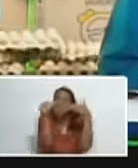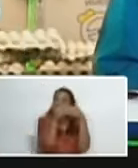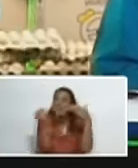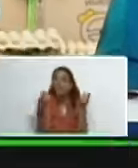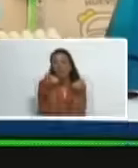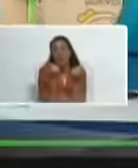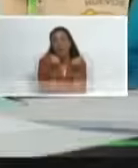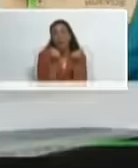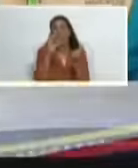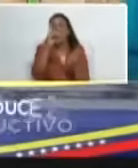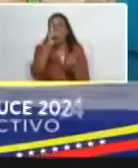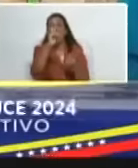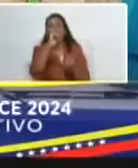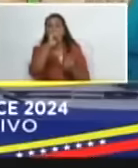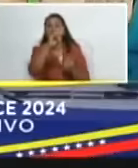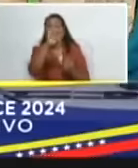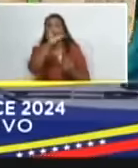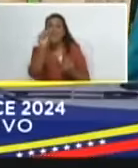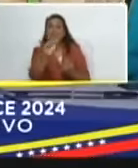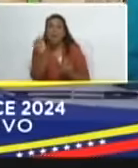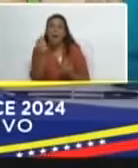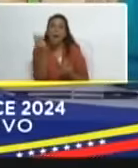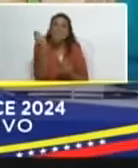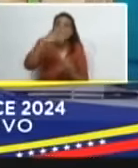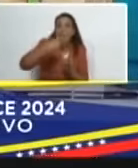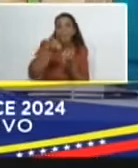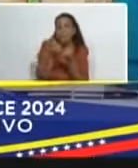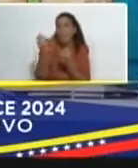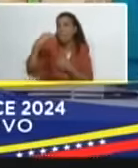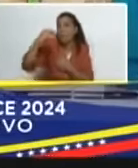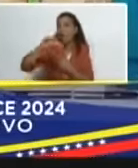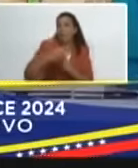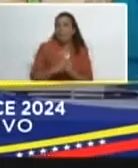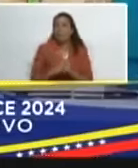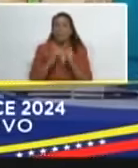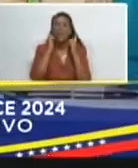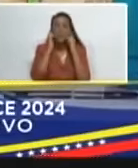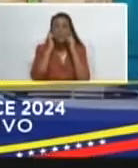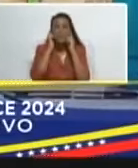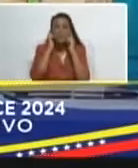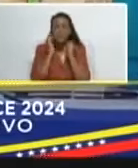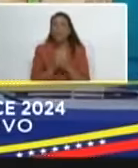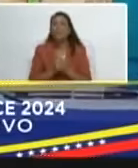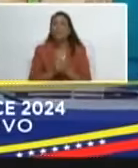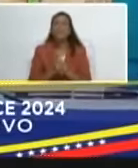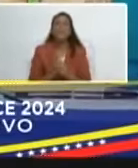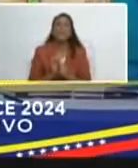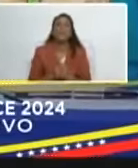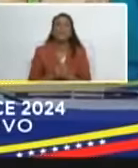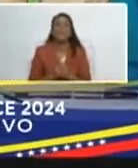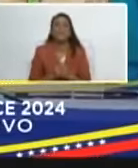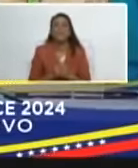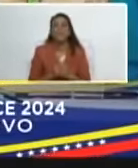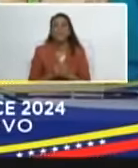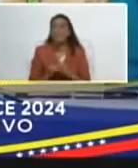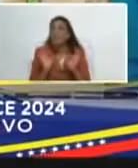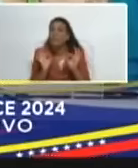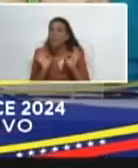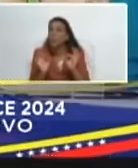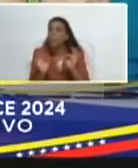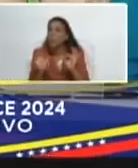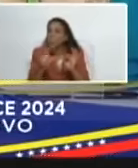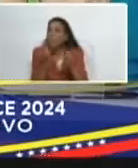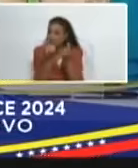Divisa. Unos churupitos o no. Unos verdes. ¿Ah? Le caen